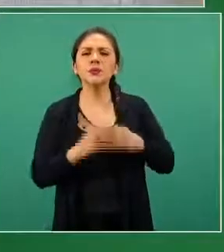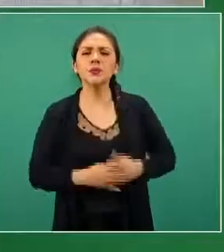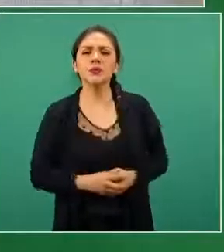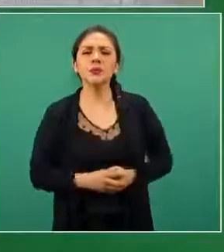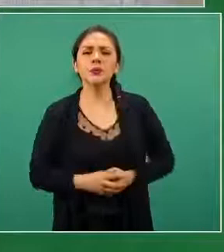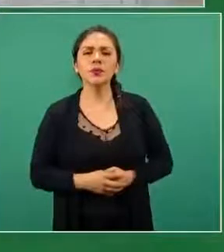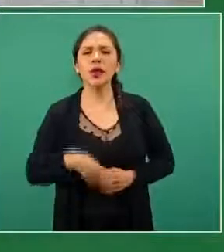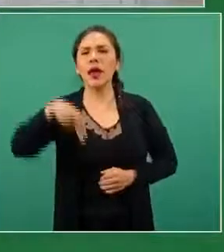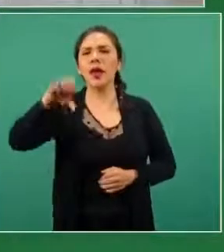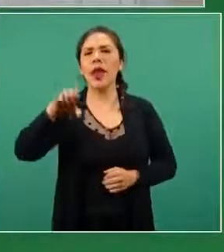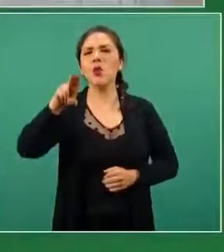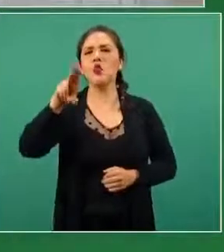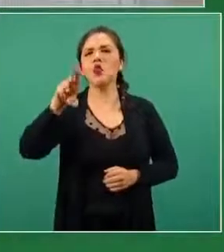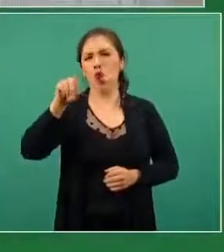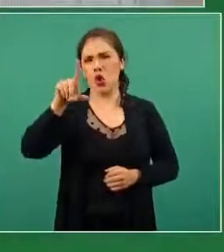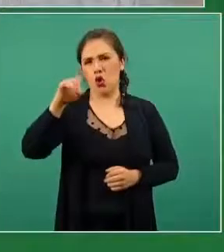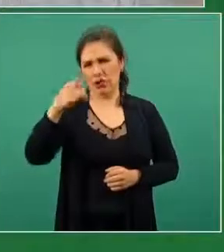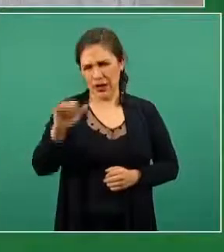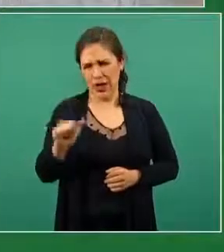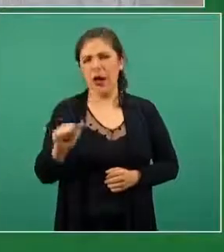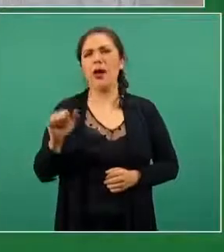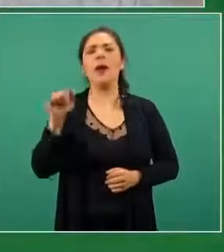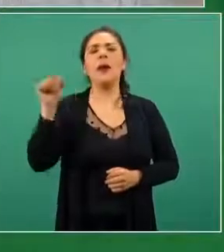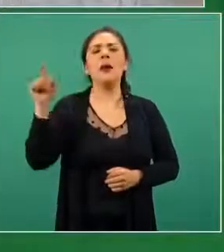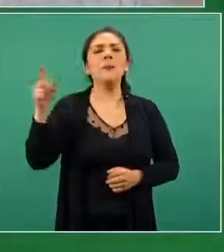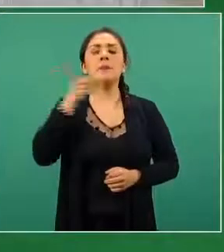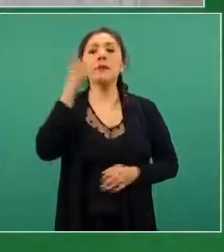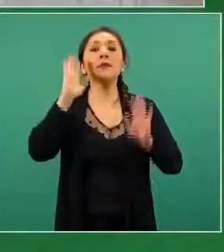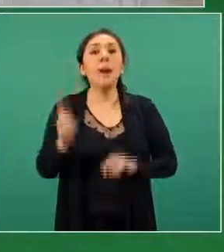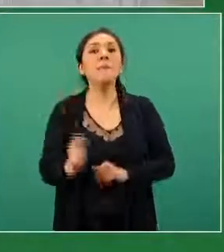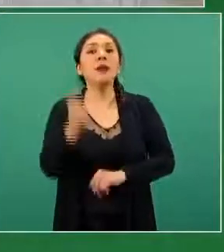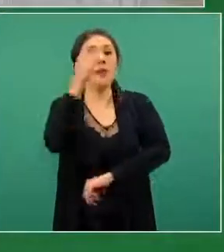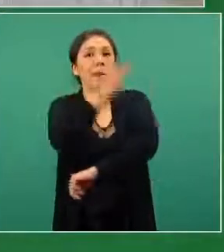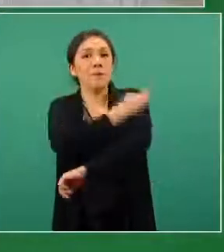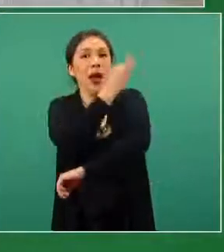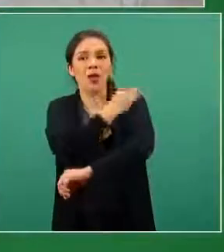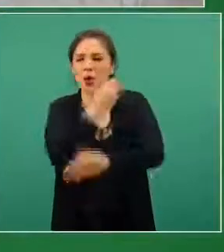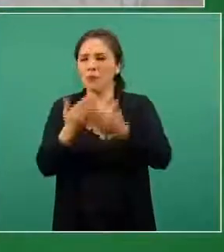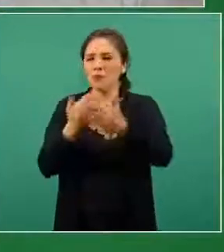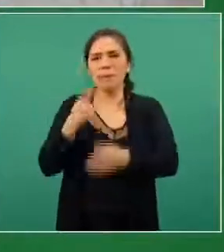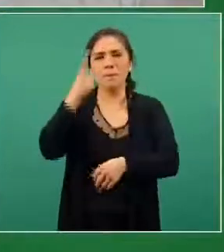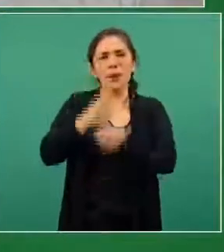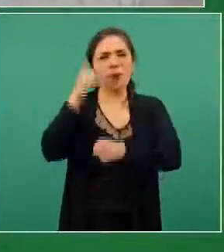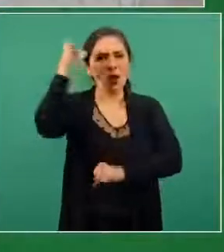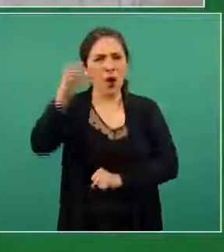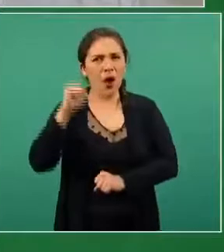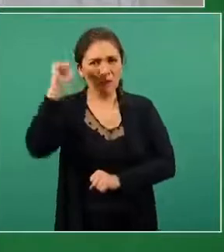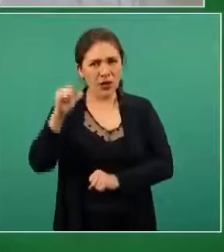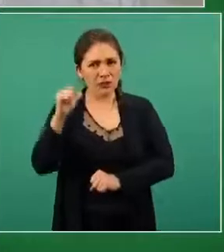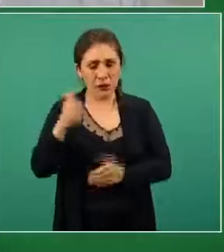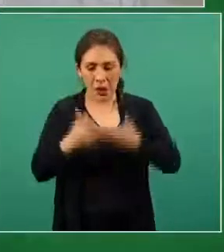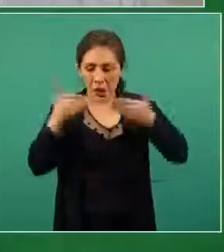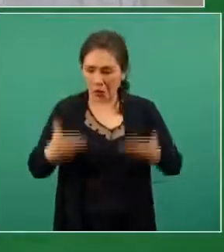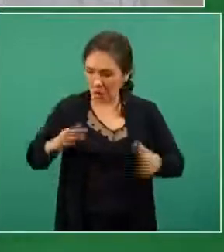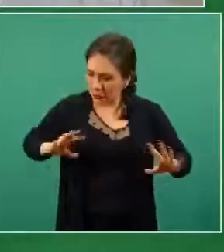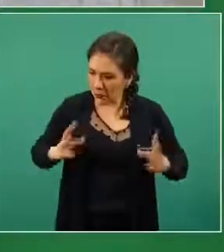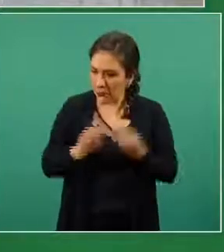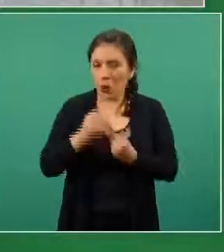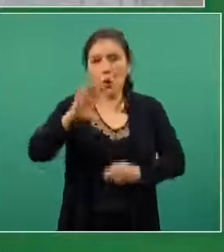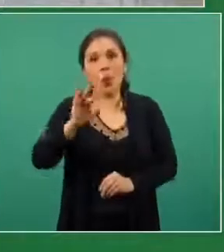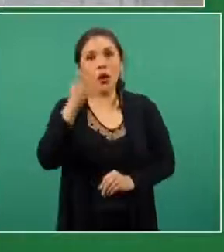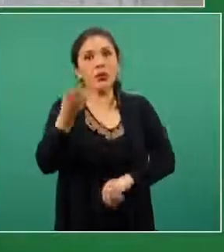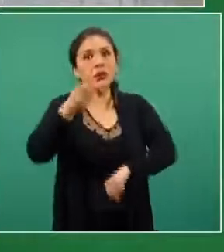de Neurología y Neurocirugía que les aplicaron la primera dosis el 1 de abril, ya se cumplieron hoy 43